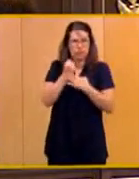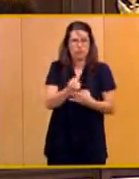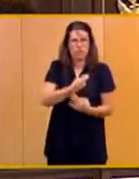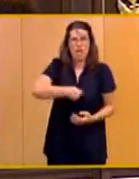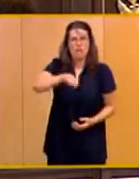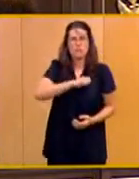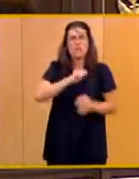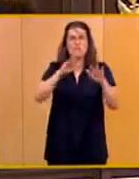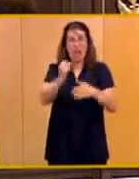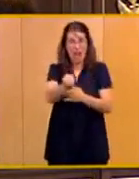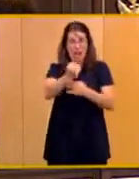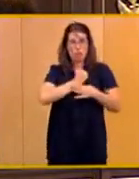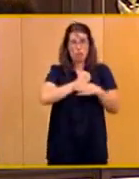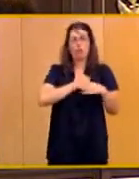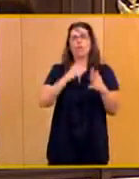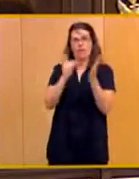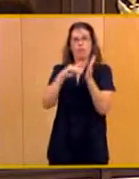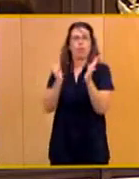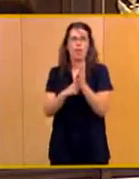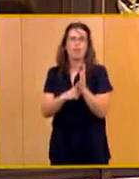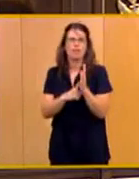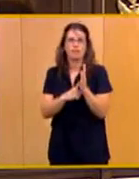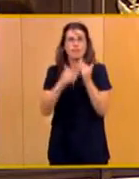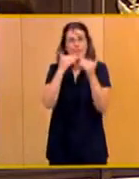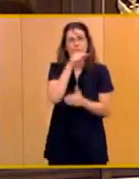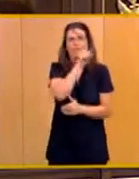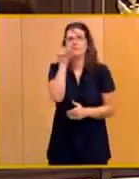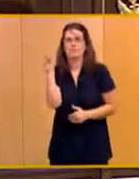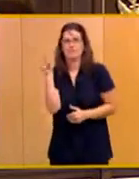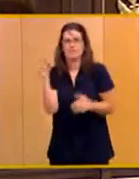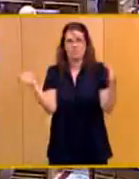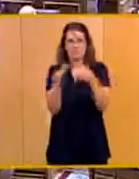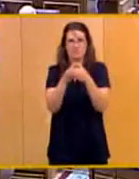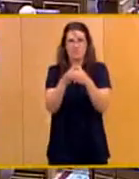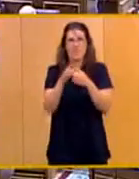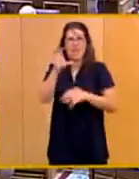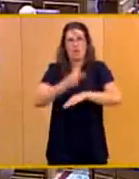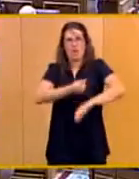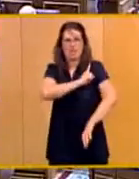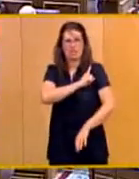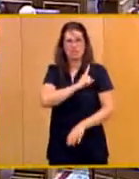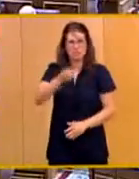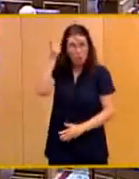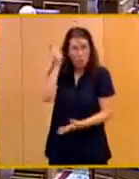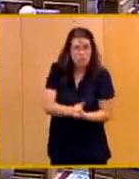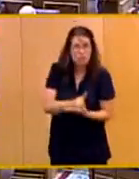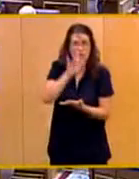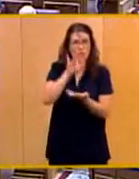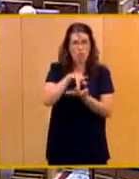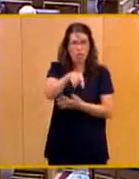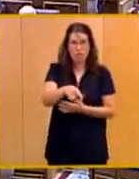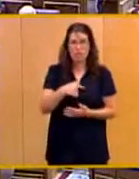respaldo al decreto ley. Fíjese, otra vez los nacionalistas dando lecciones a quien presume una y otra vez de